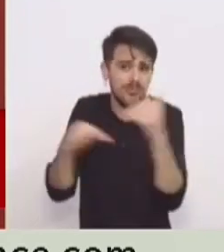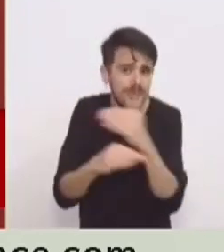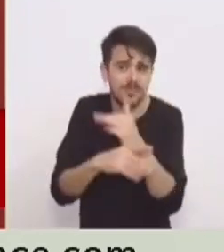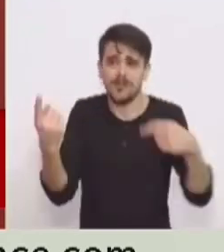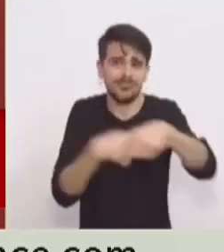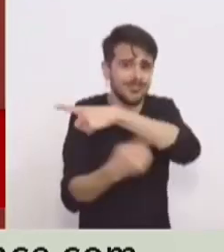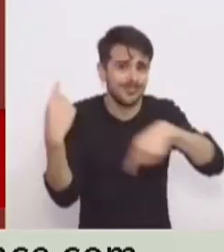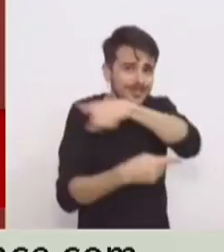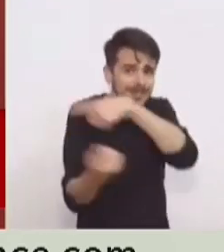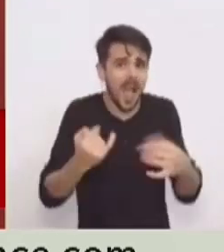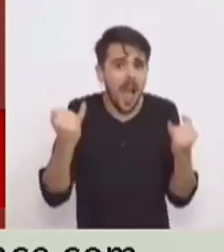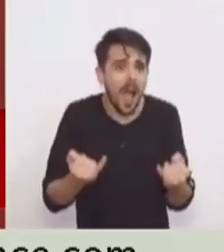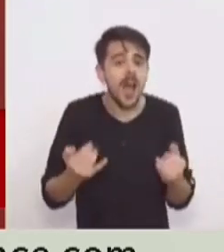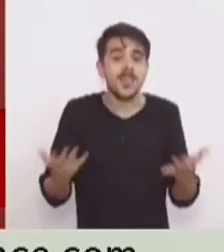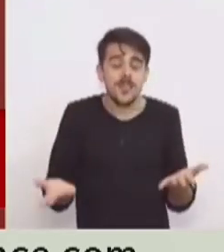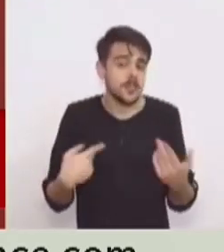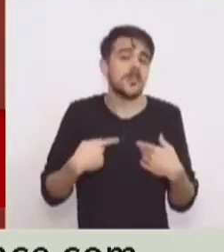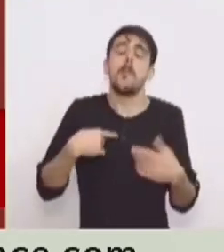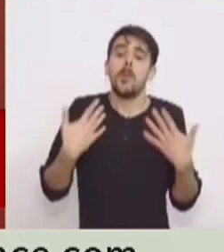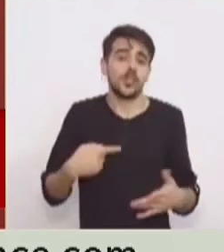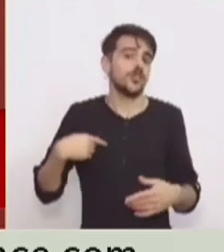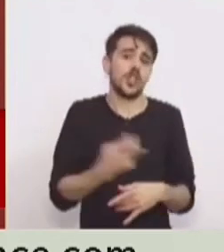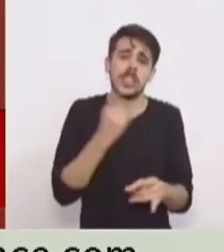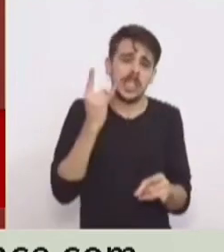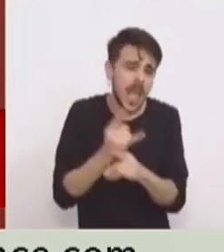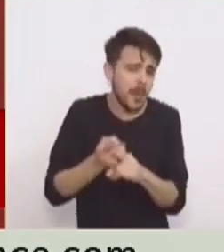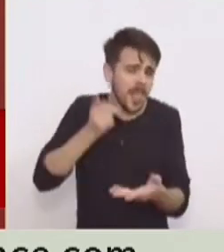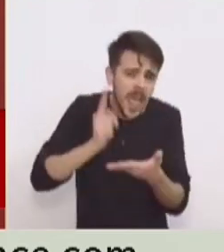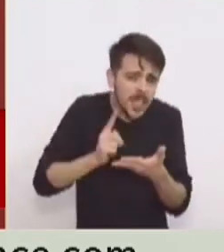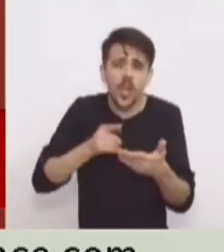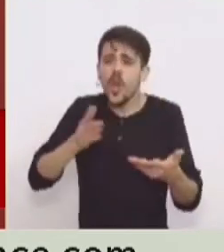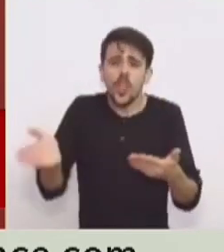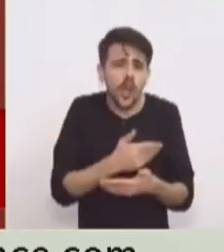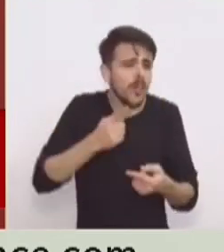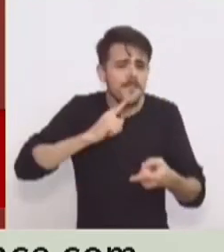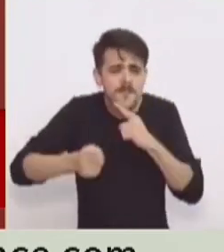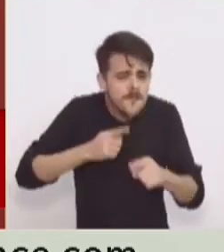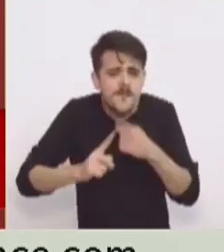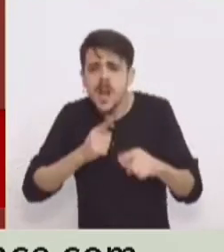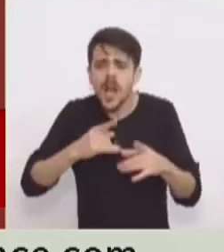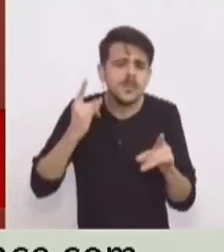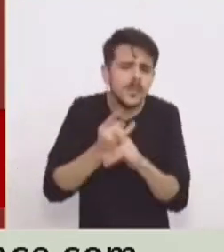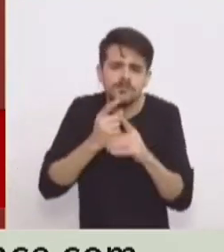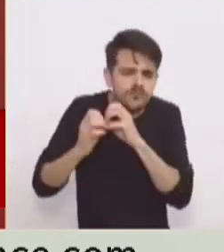con los intendentes y, por supuesto, casi todas las medidas que hemos tomado durante todo este tiempo han sido